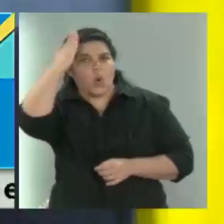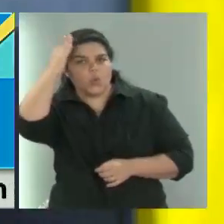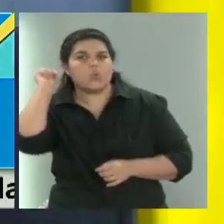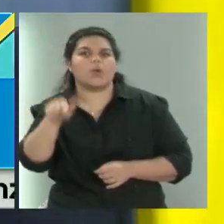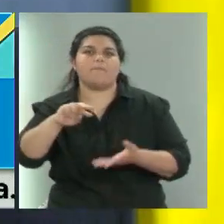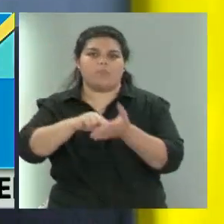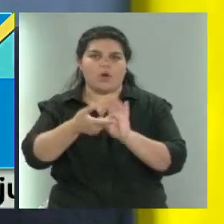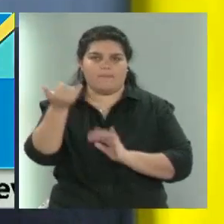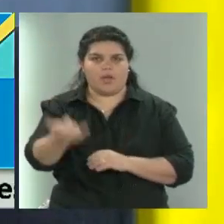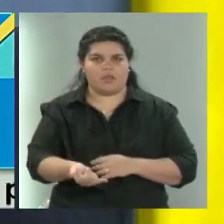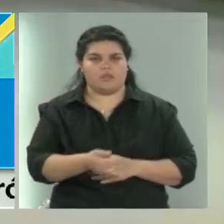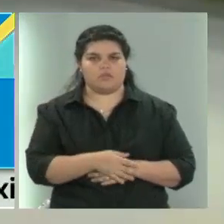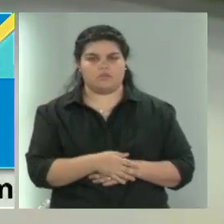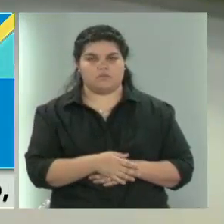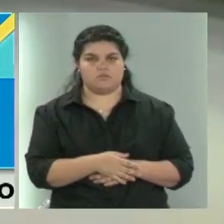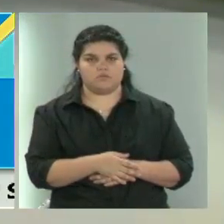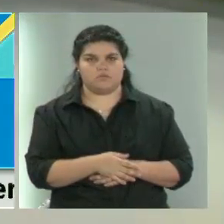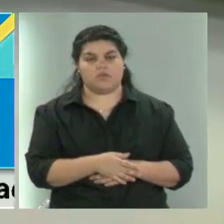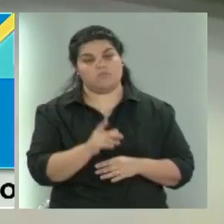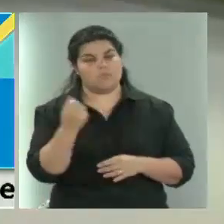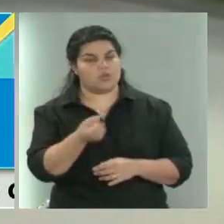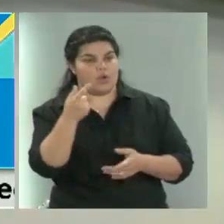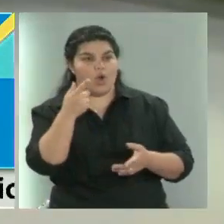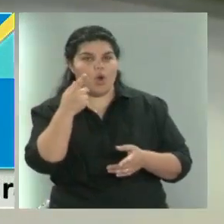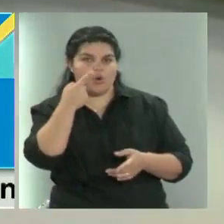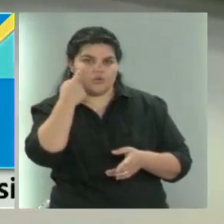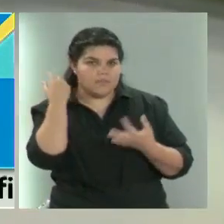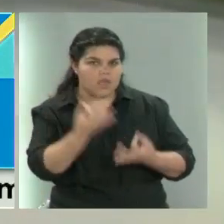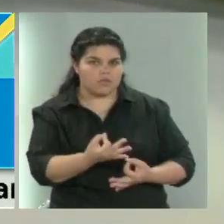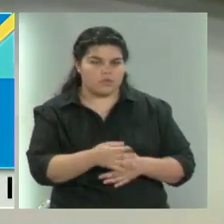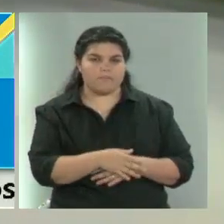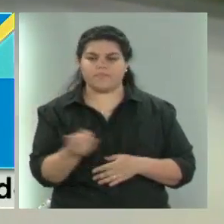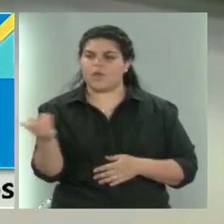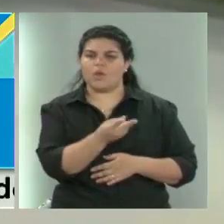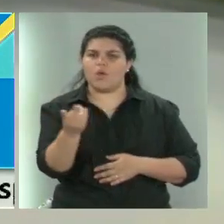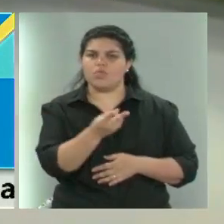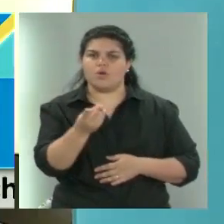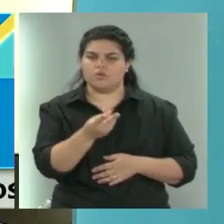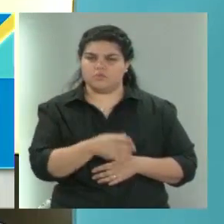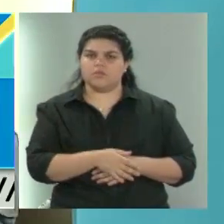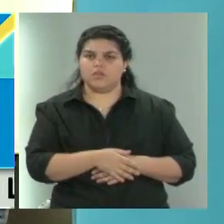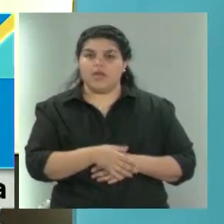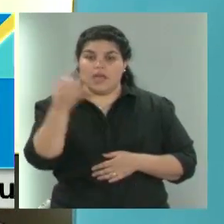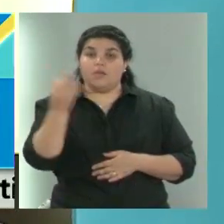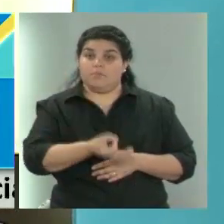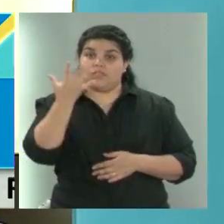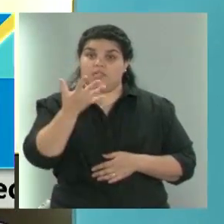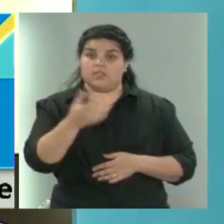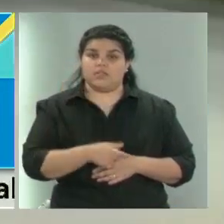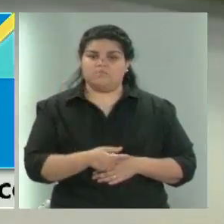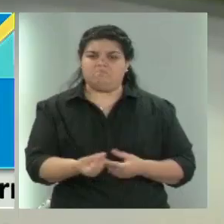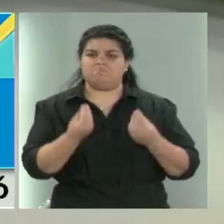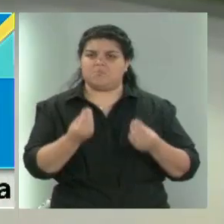Obviamente. Y sobre todo ustedes son especialistas en educación. ¿Qué piensan que busca el gobierno con este tipo de